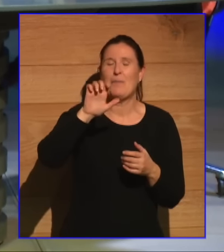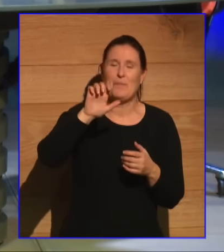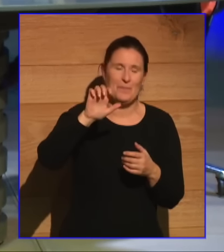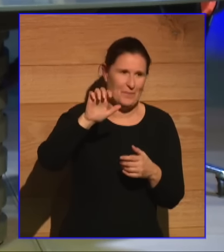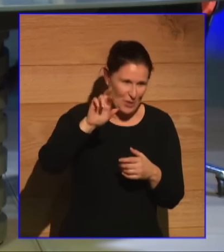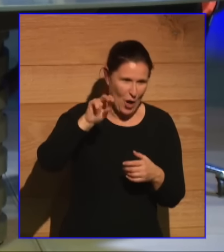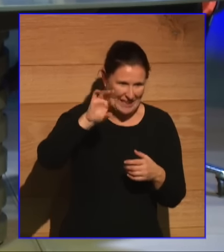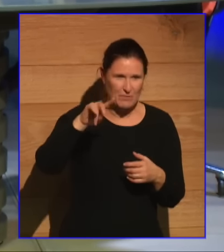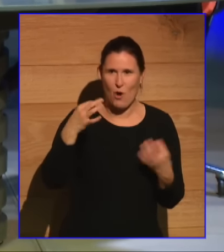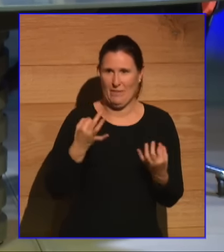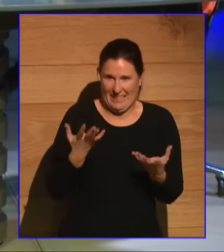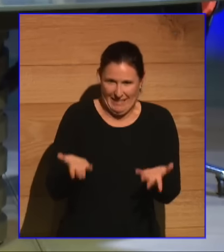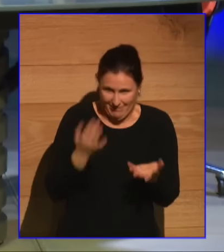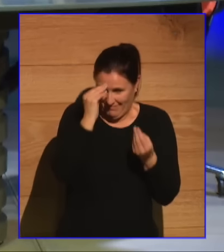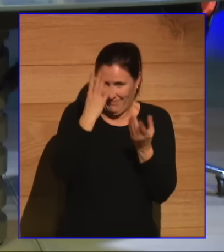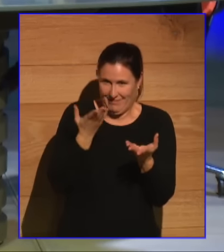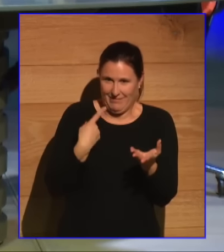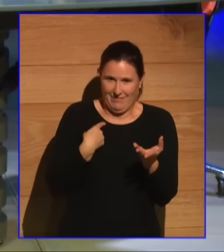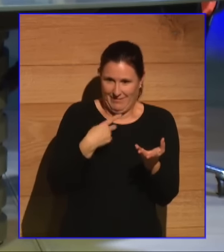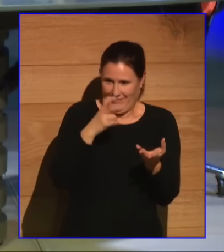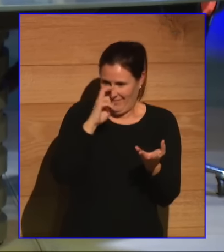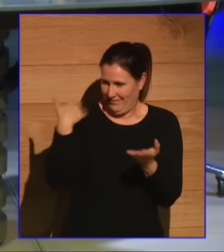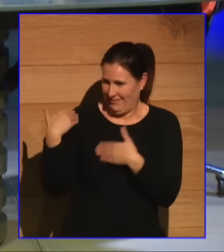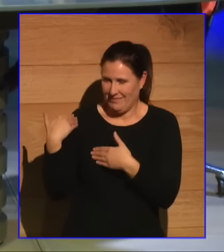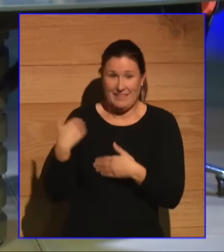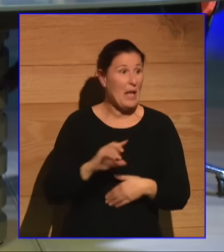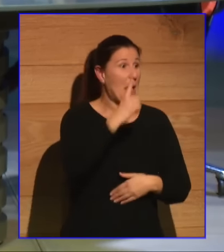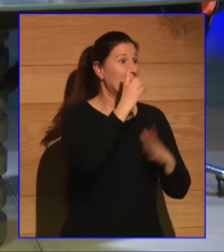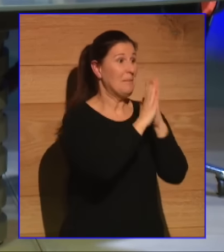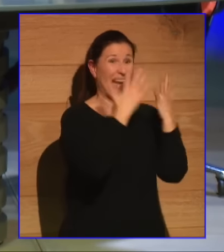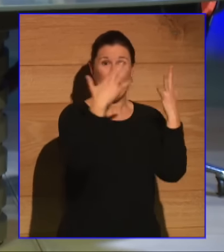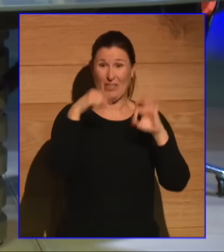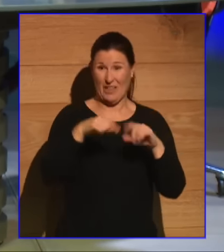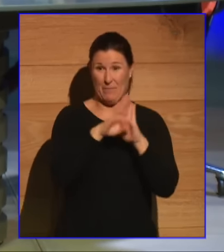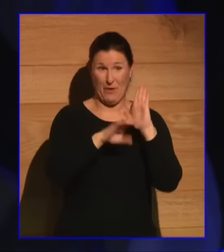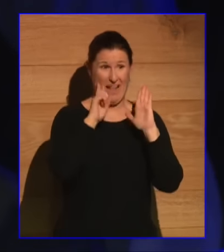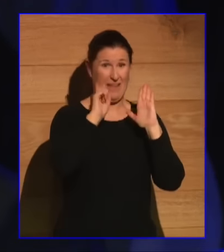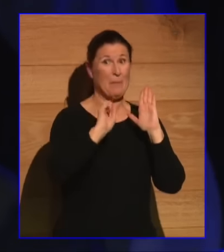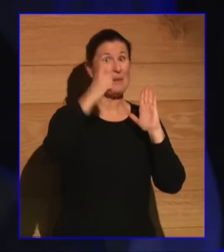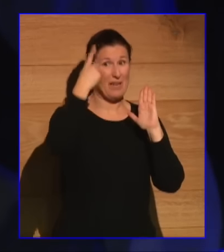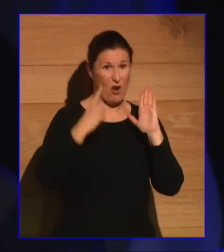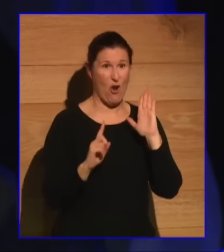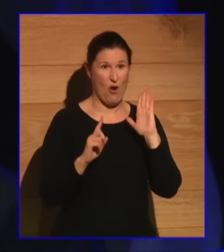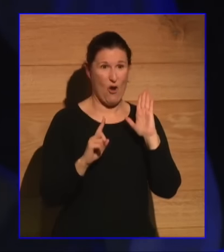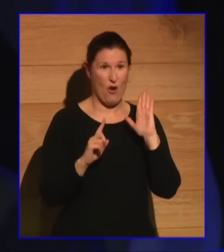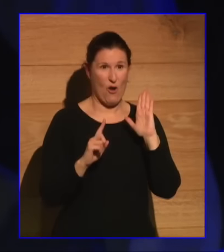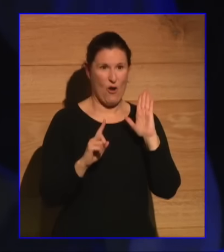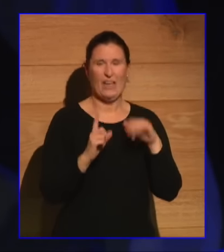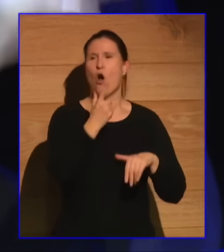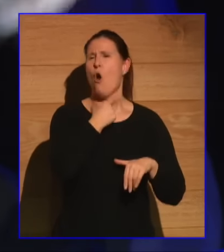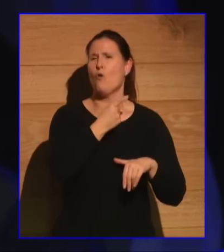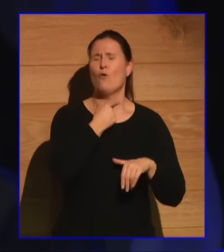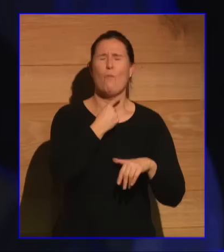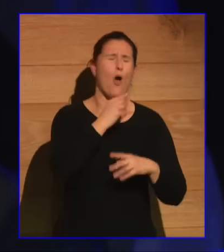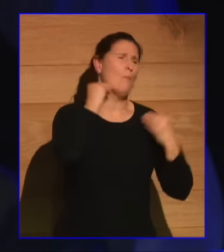ha colado. Vaya chascarrillo. Y escúchame, primer aplauso del programa. Sí, o sea. Sí. Primera pregunta, se ha hecho humor súper